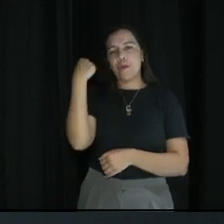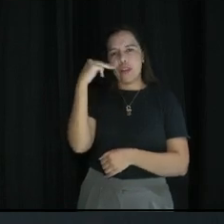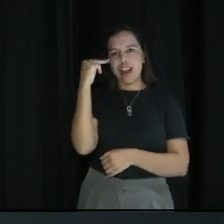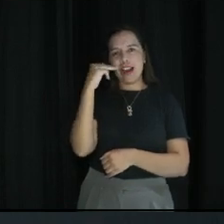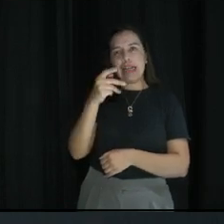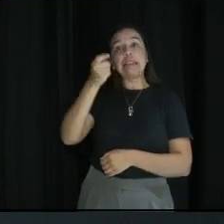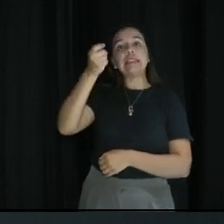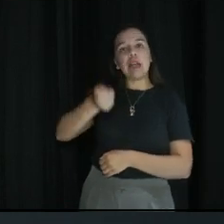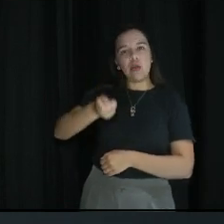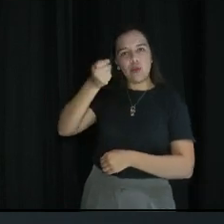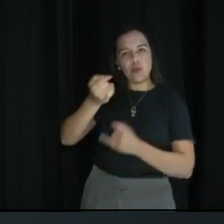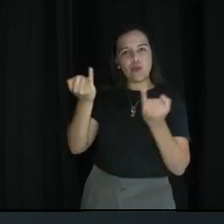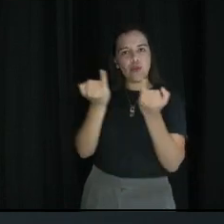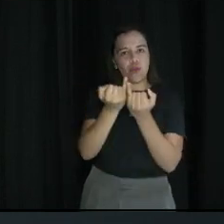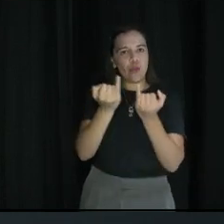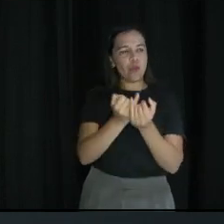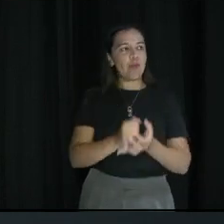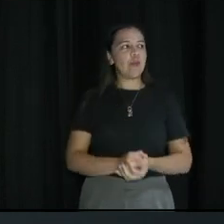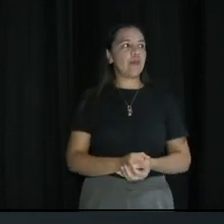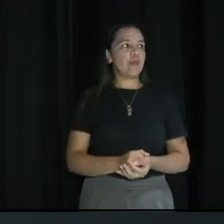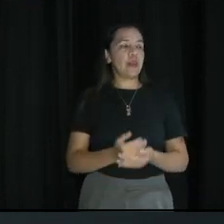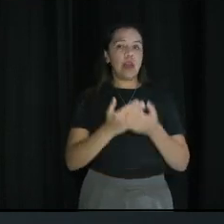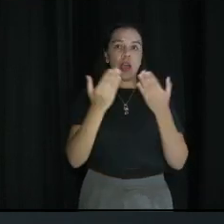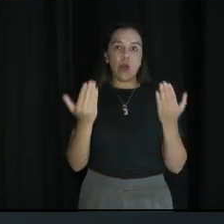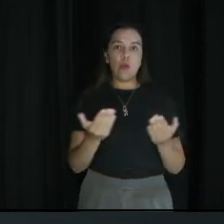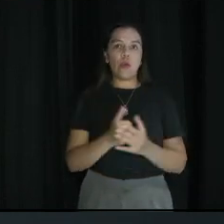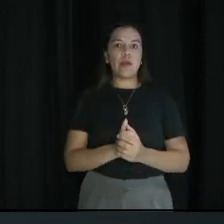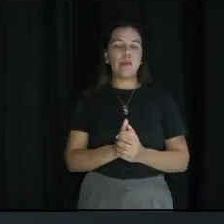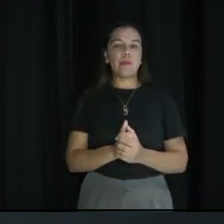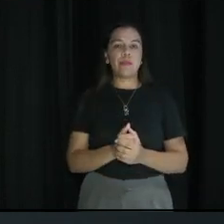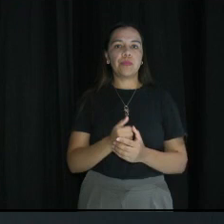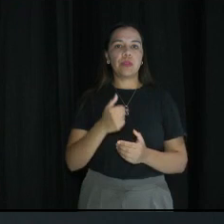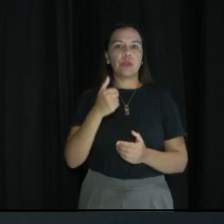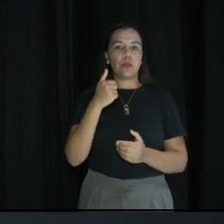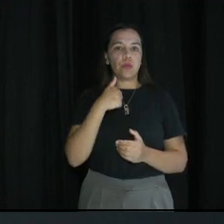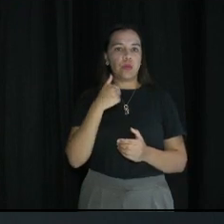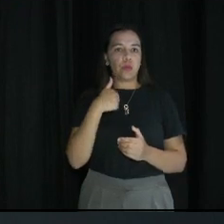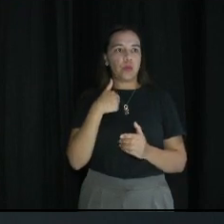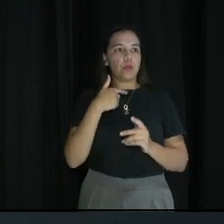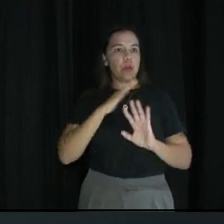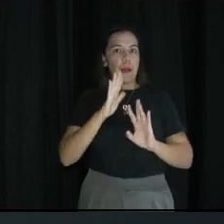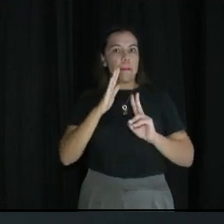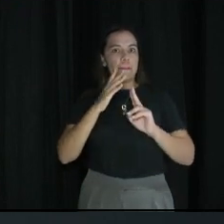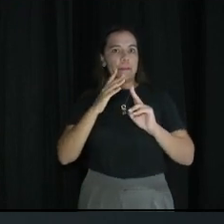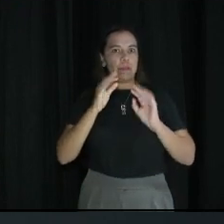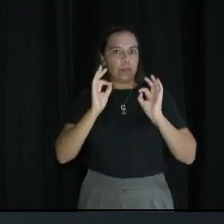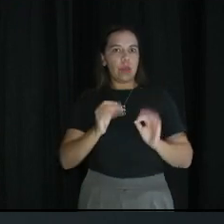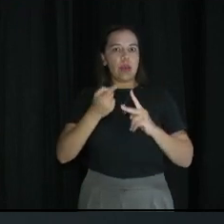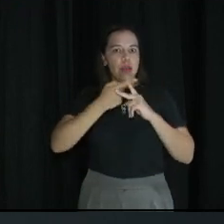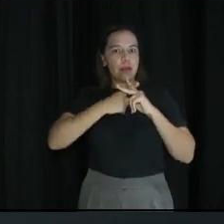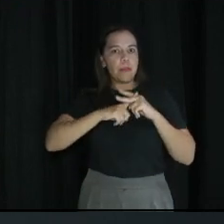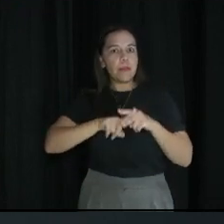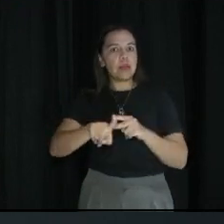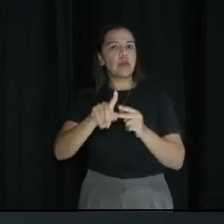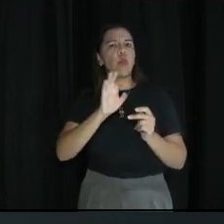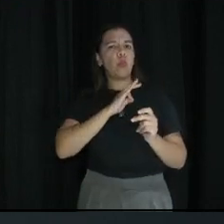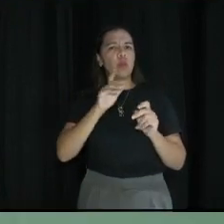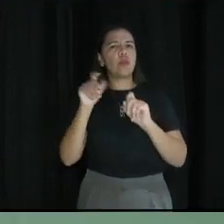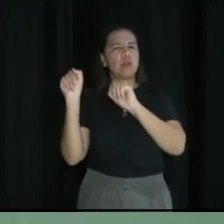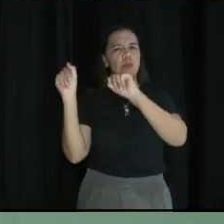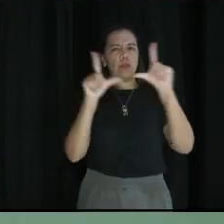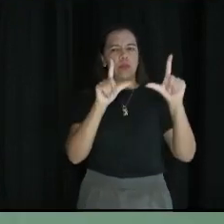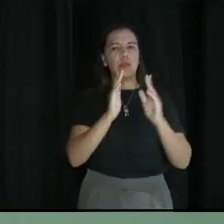permiten, voy a dar continuidad a este conversatorio y si pueden poner la siguiente